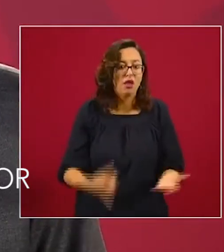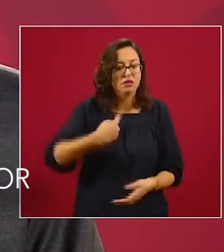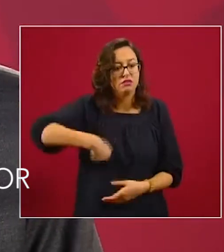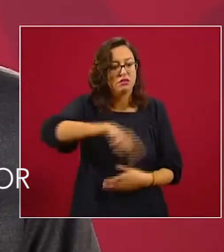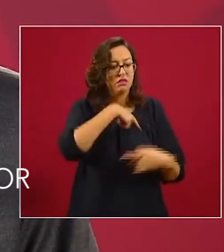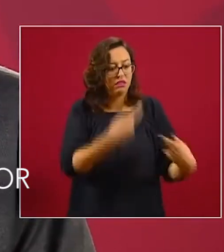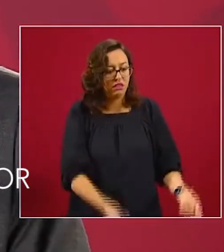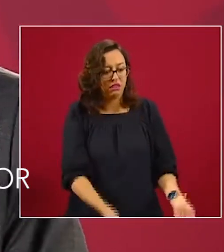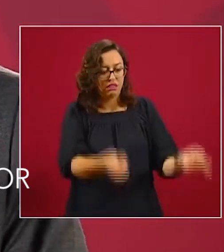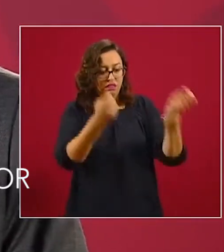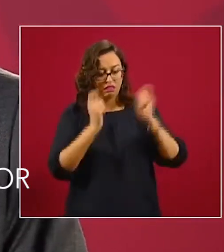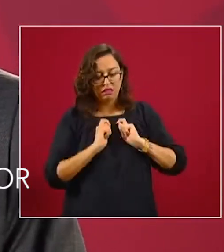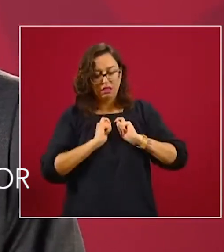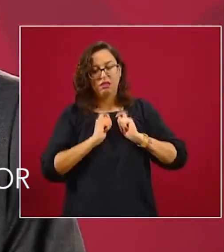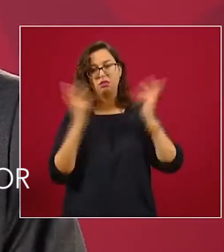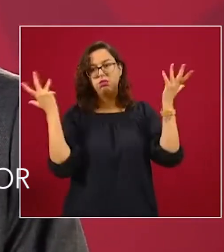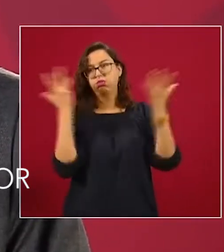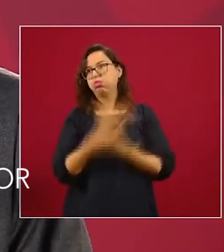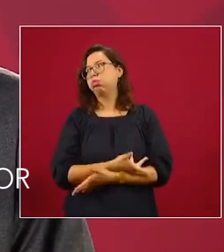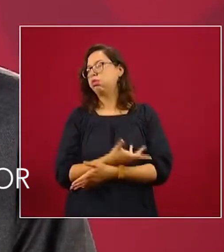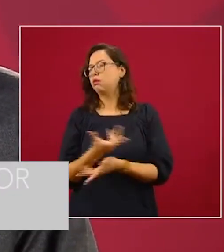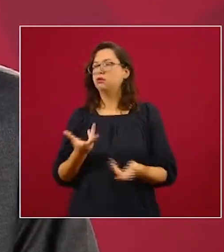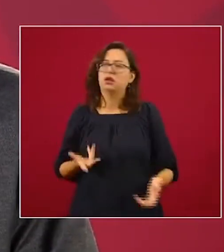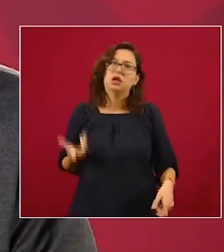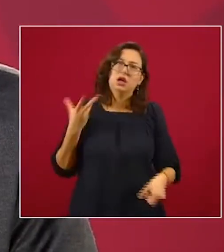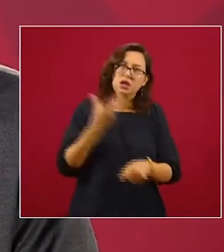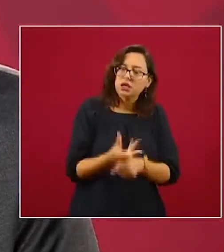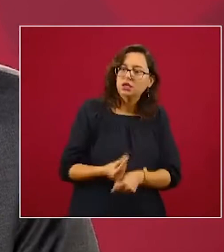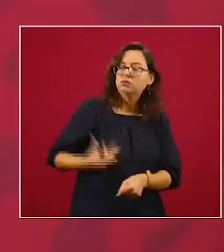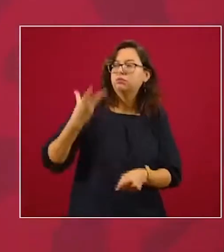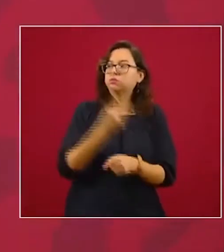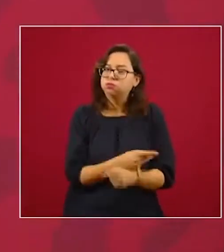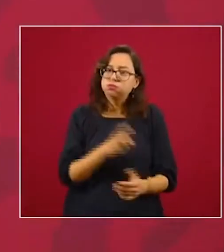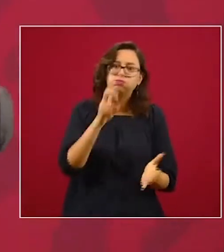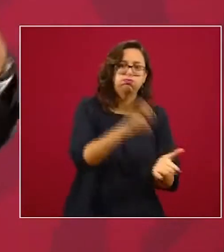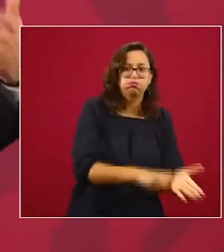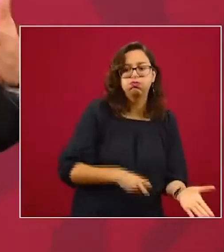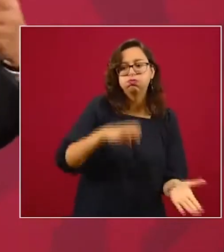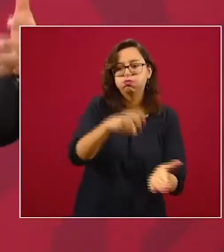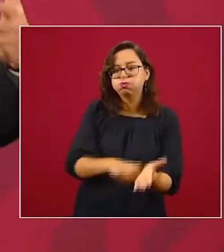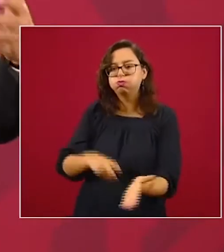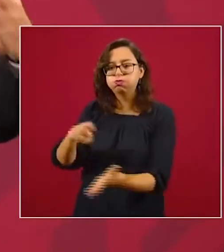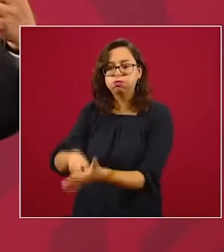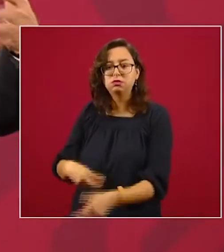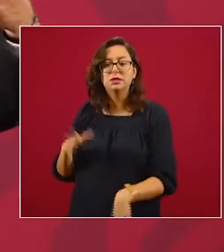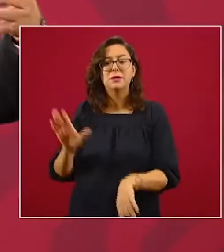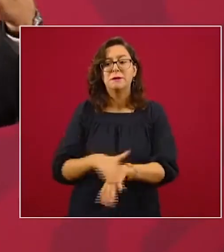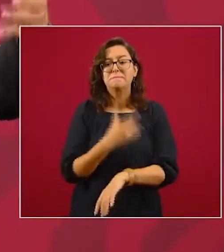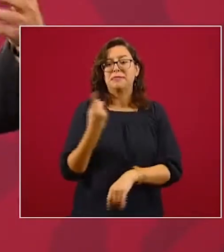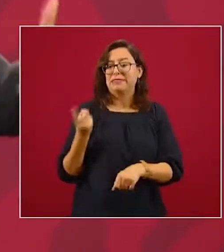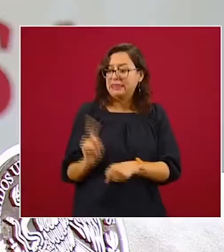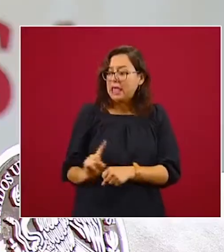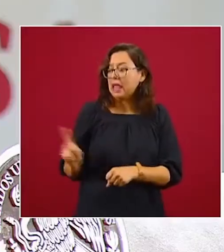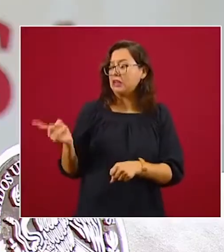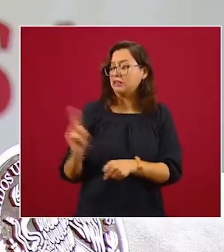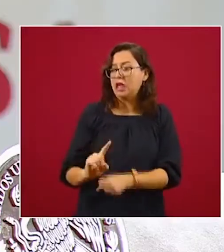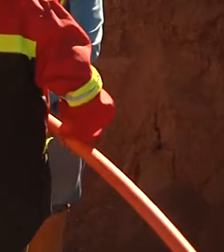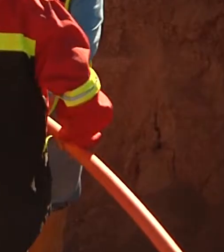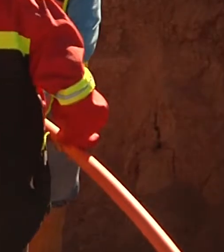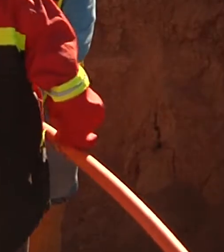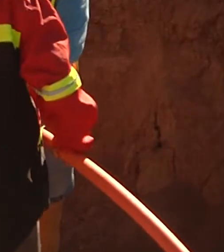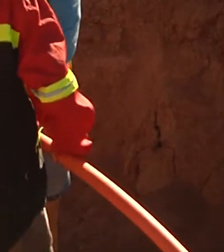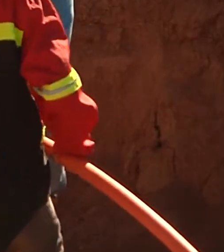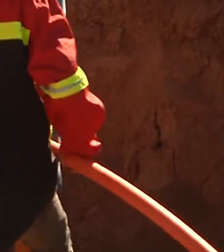buscando que no le cueste tanto a la nación porque cada día que pasa tenemos que pagar multas